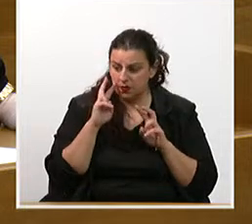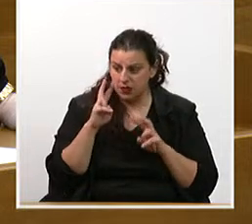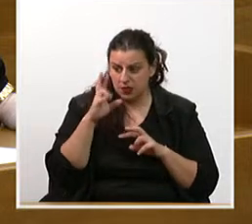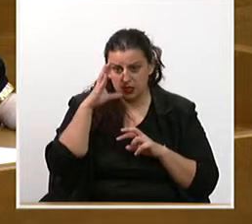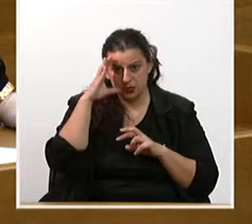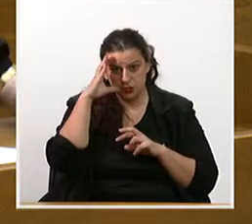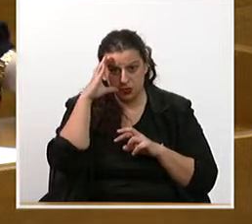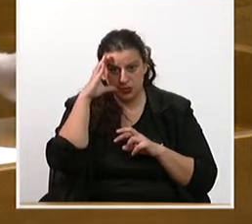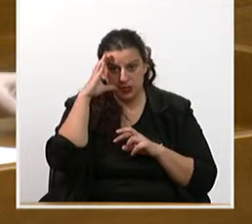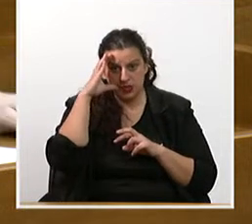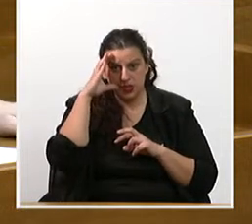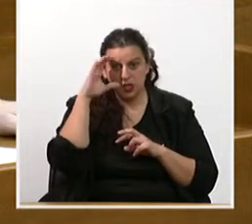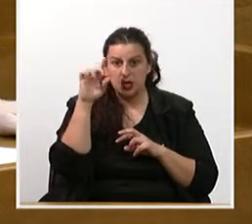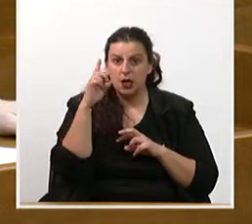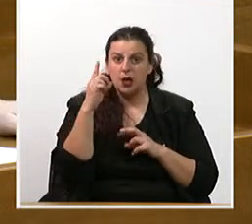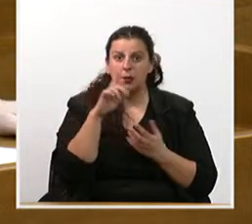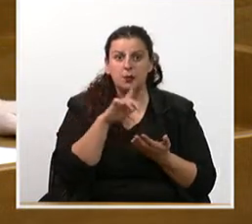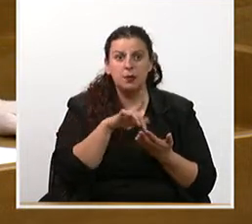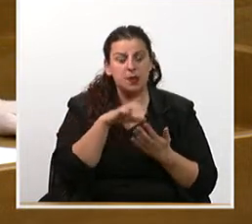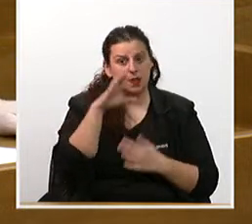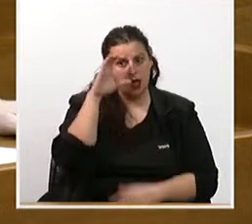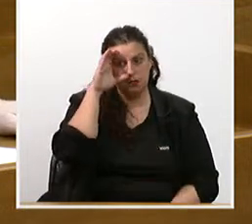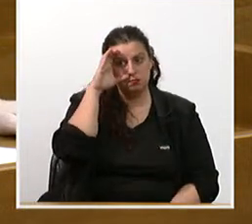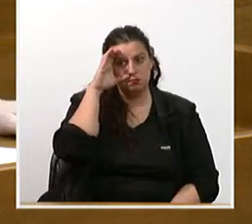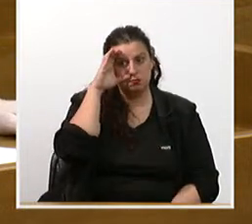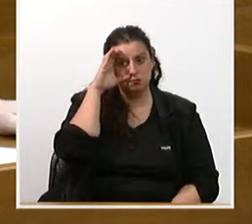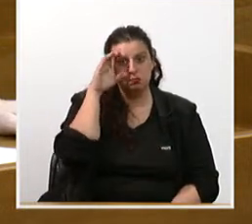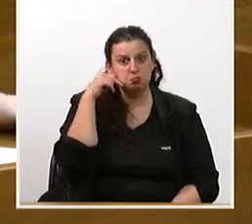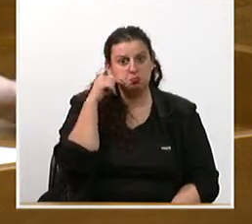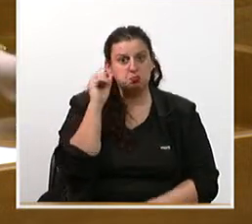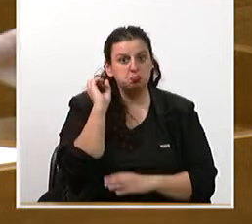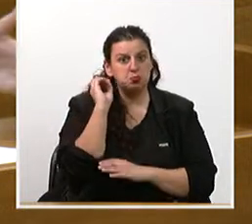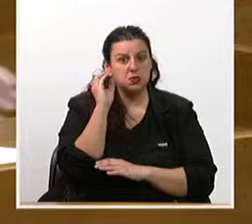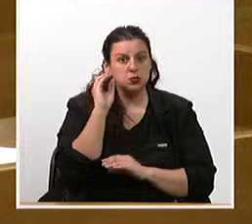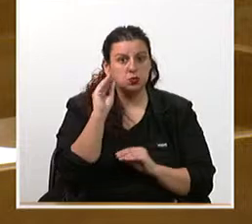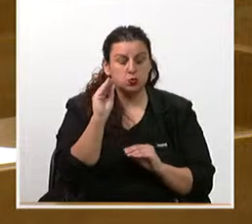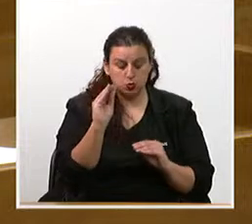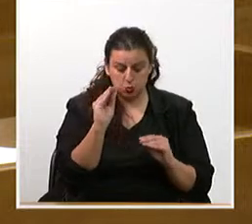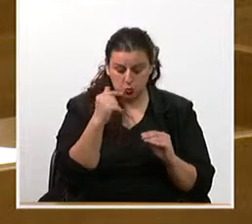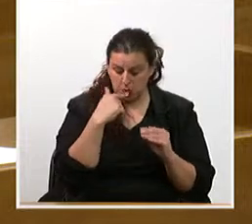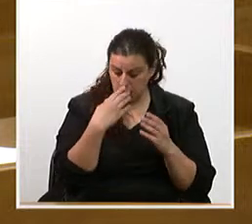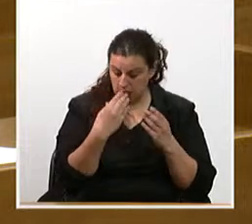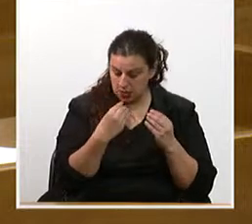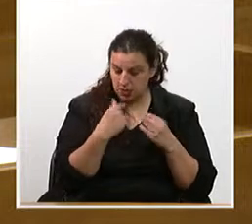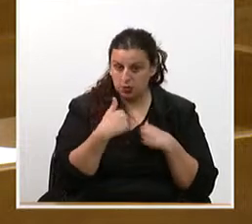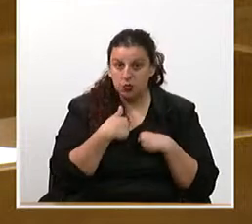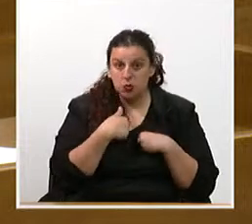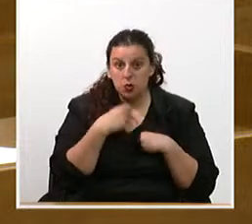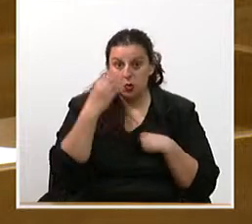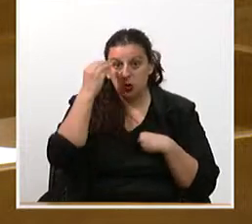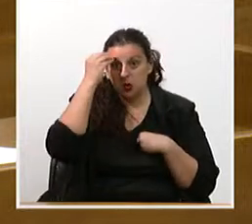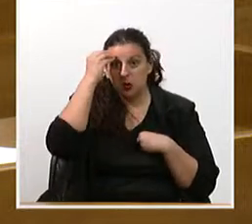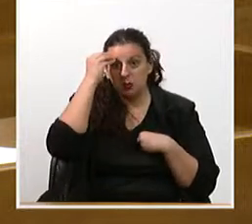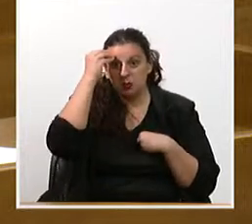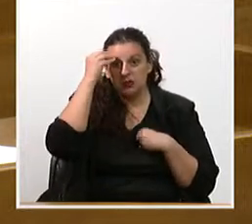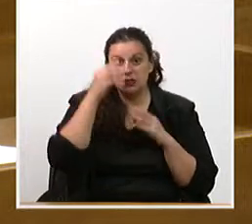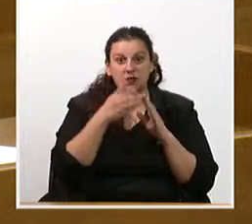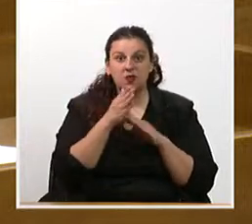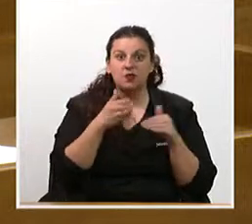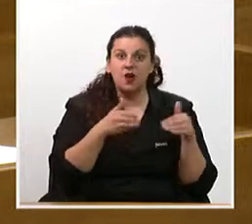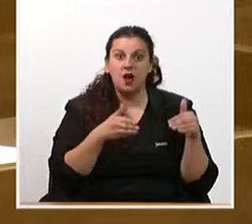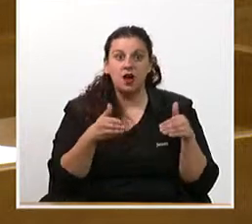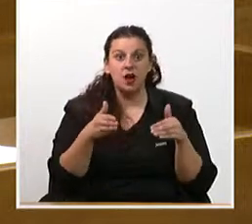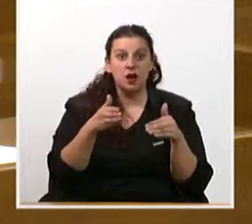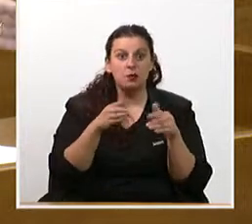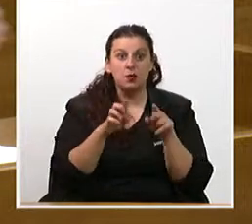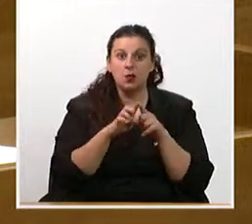primer día aquí en el pleno en su discurso dijo tantas cosas que la verdad pensaba que incluso iba a ir por la línea del del